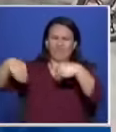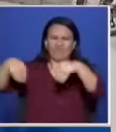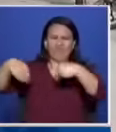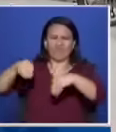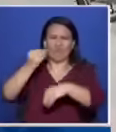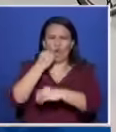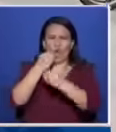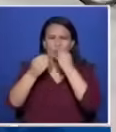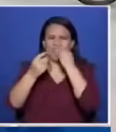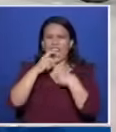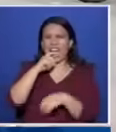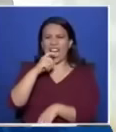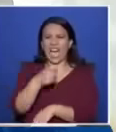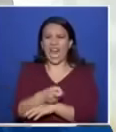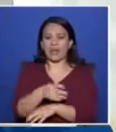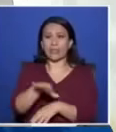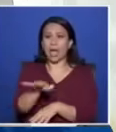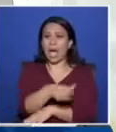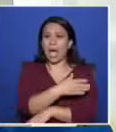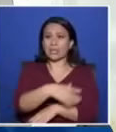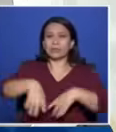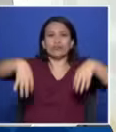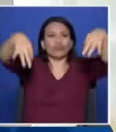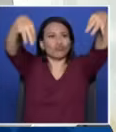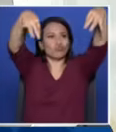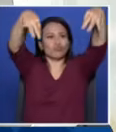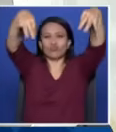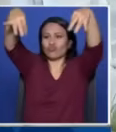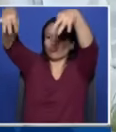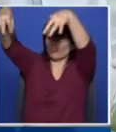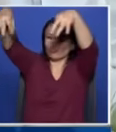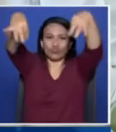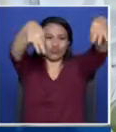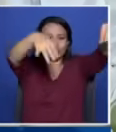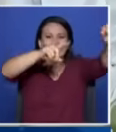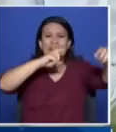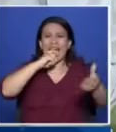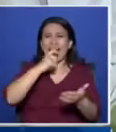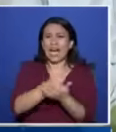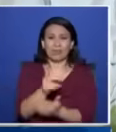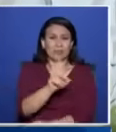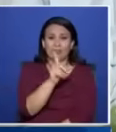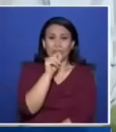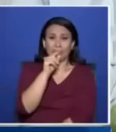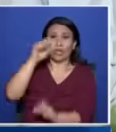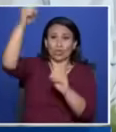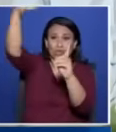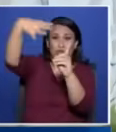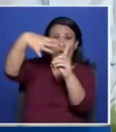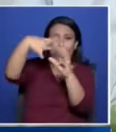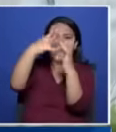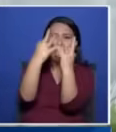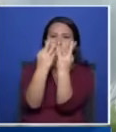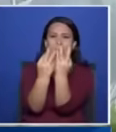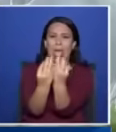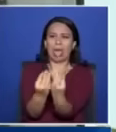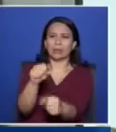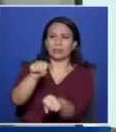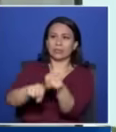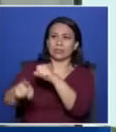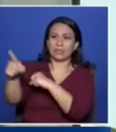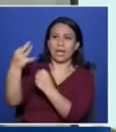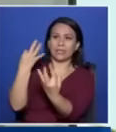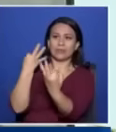en la comunidad encontró que muchos de ellos muestran las carnes a la intemperie, lo cual no es adecuado, como explica la nutricionista Yasmín Galarza.